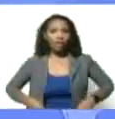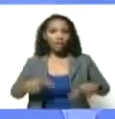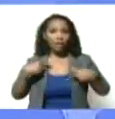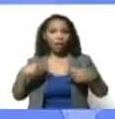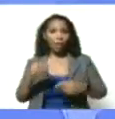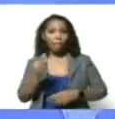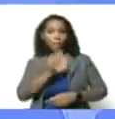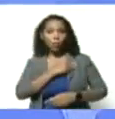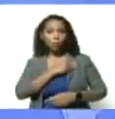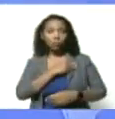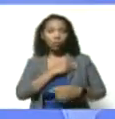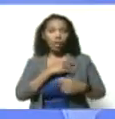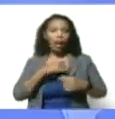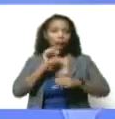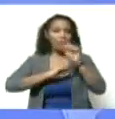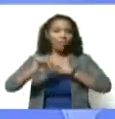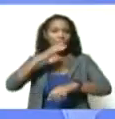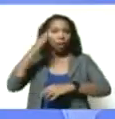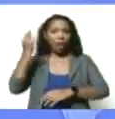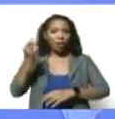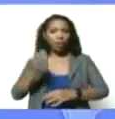pues, a defender la verdad.